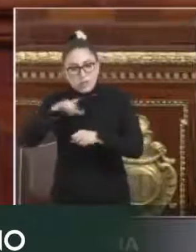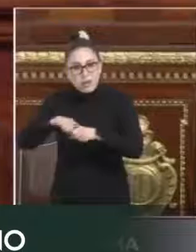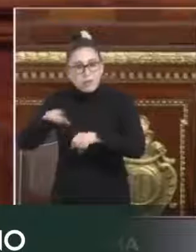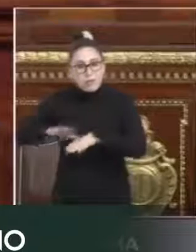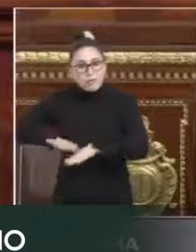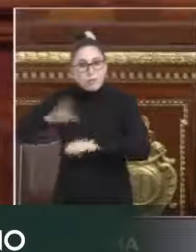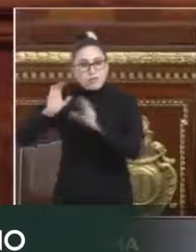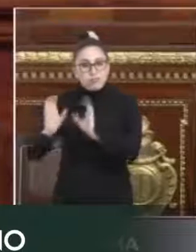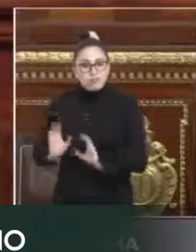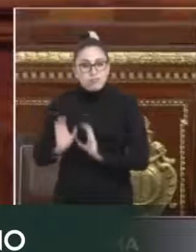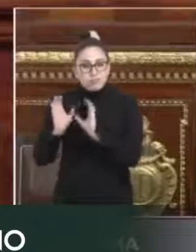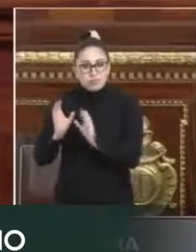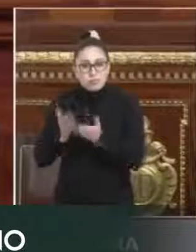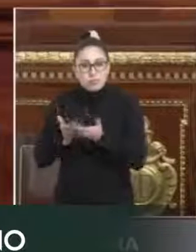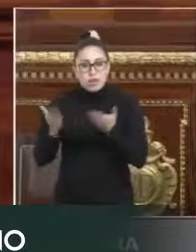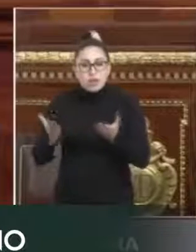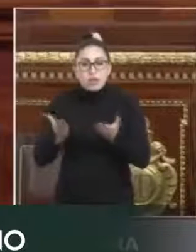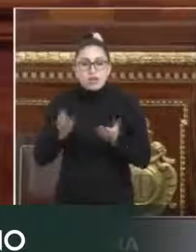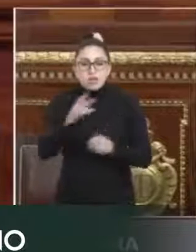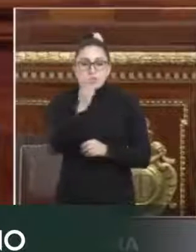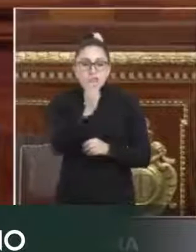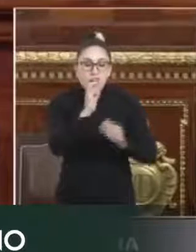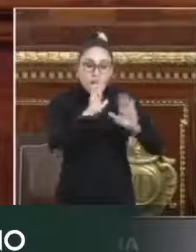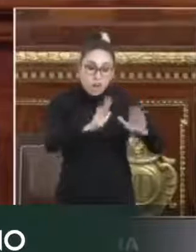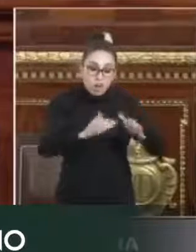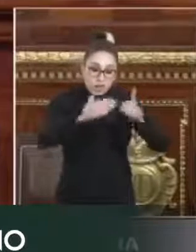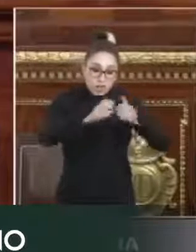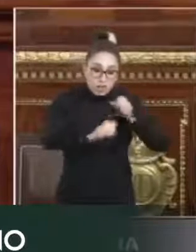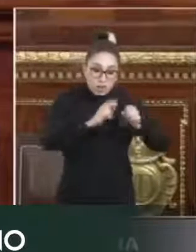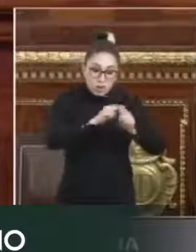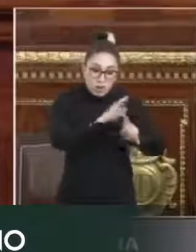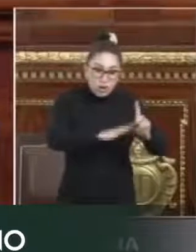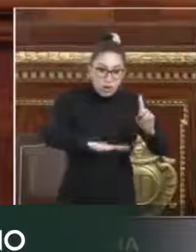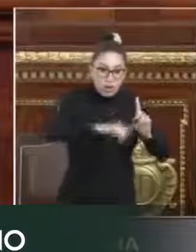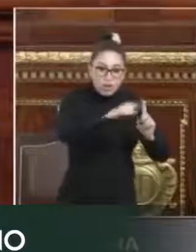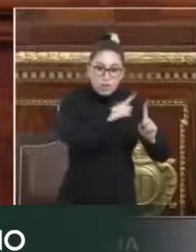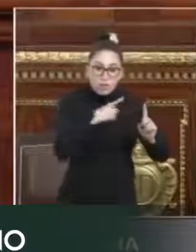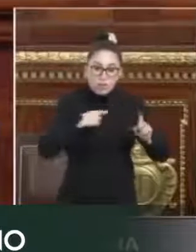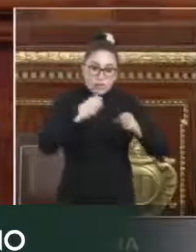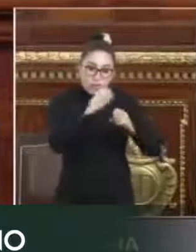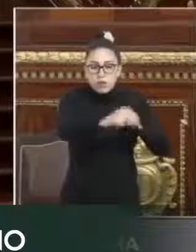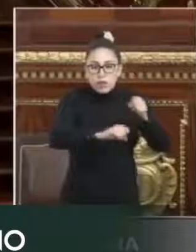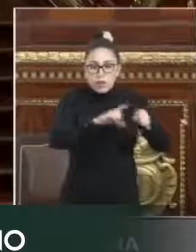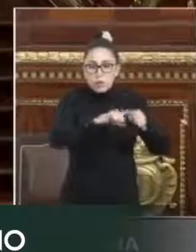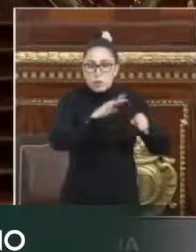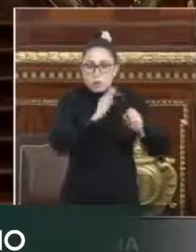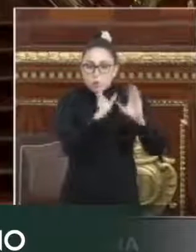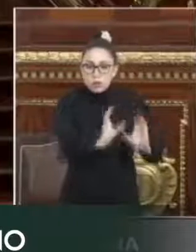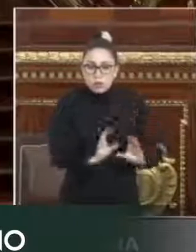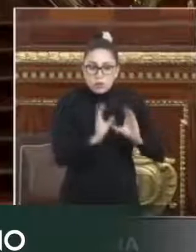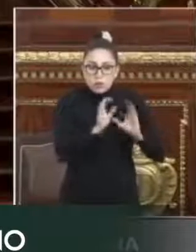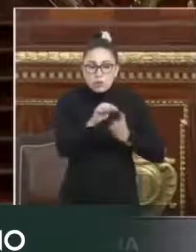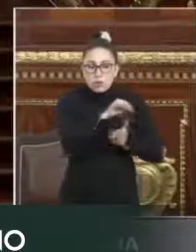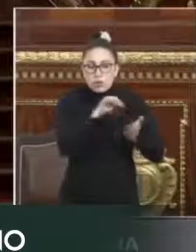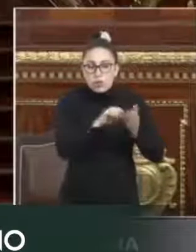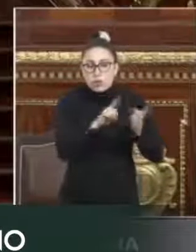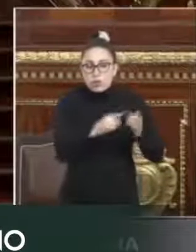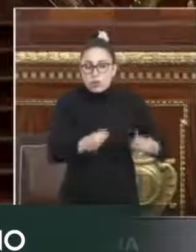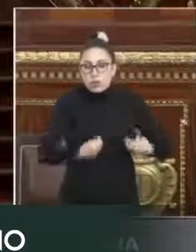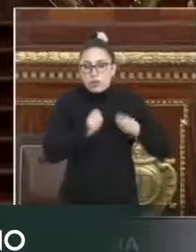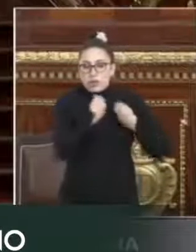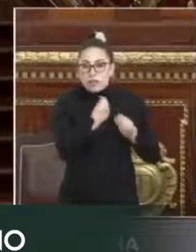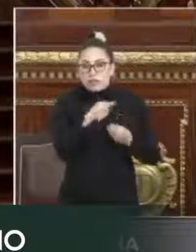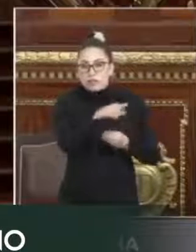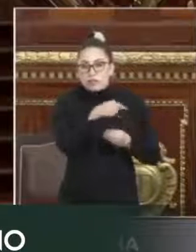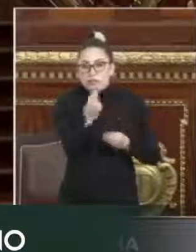UMA. También llamaron a la titular de la Brigada de Vigilancia Ambiental de la Secretaría de Seguridad Ciudadana para que proteja a la fauna que